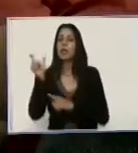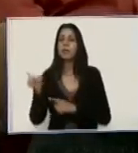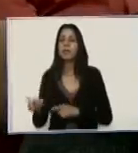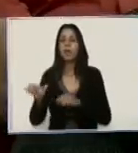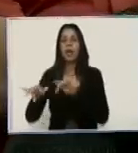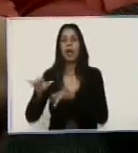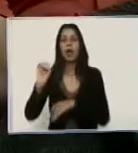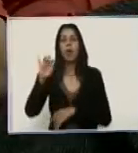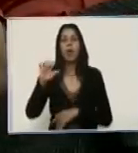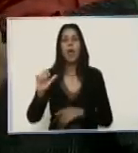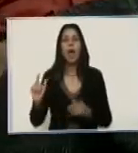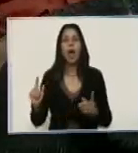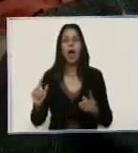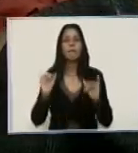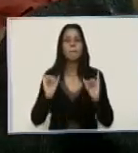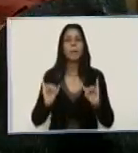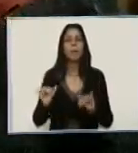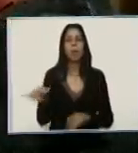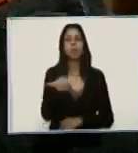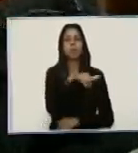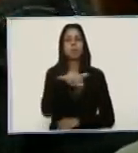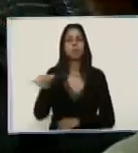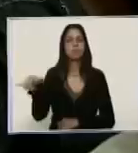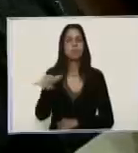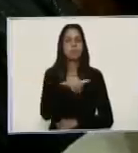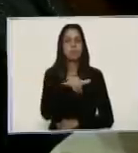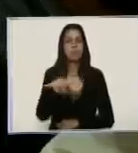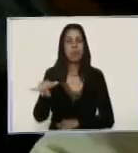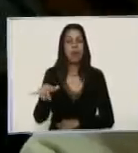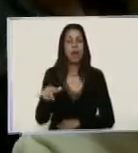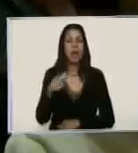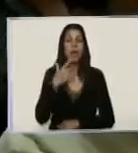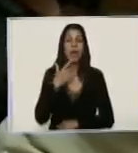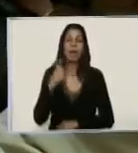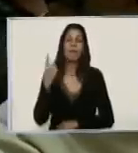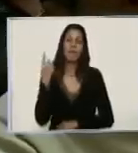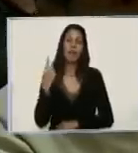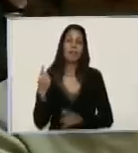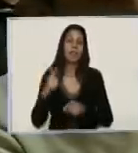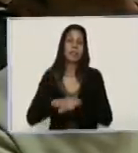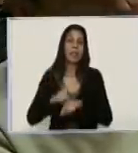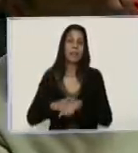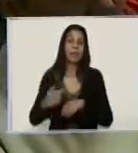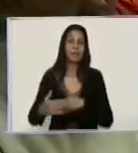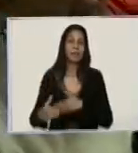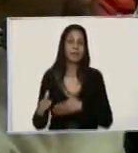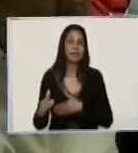Ninguna. Al final eso, él va a decir, me faltó tiempo.